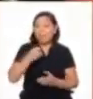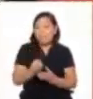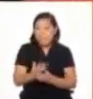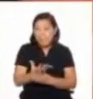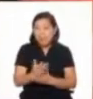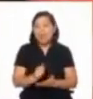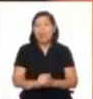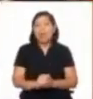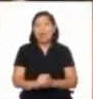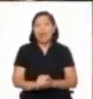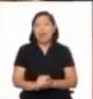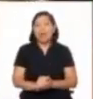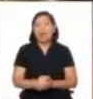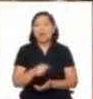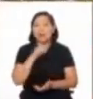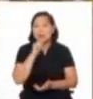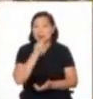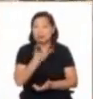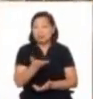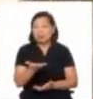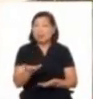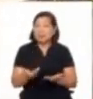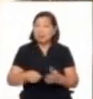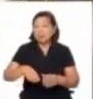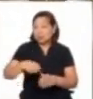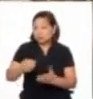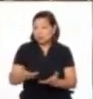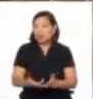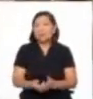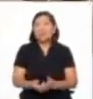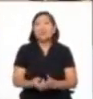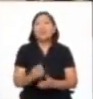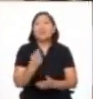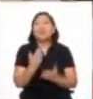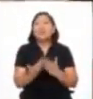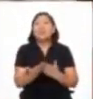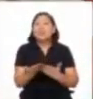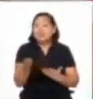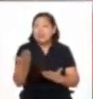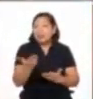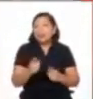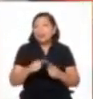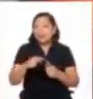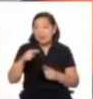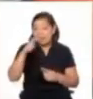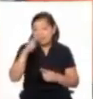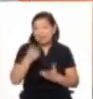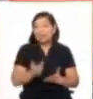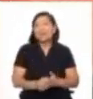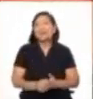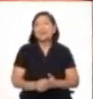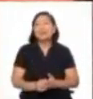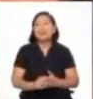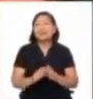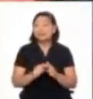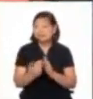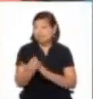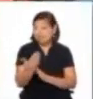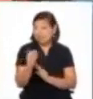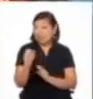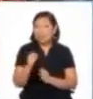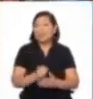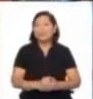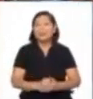conversar con algunas de las señoras que aquí atienden gustosamente. ¿Cómo está? Muy buenos días, bienvenida a TV Perú. Buenos Iniciando días. La mañana, la